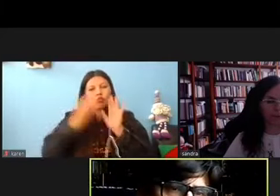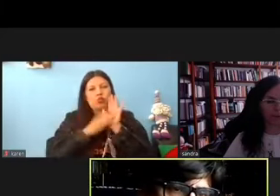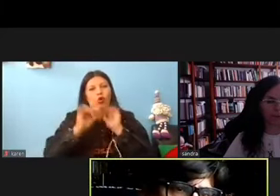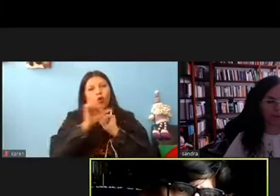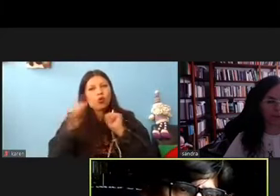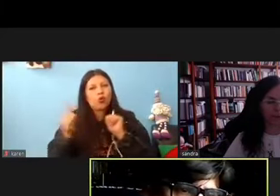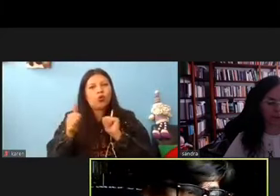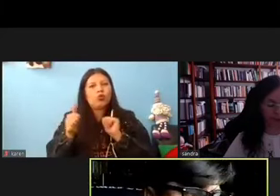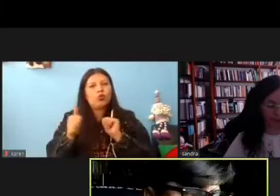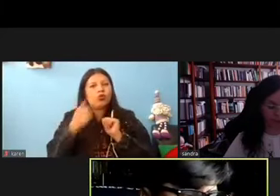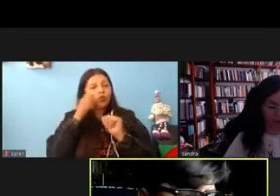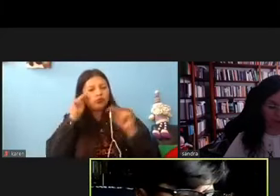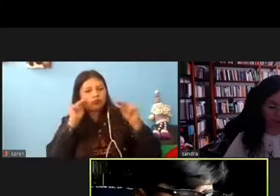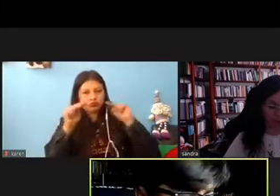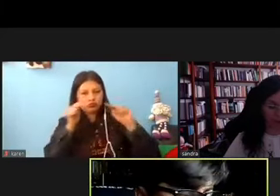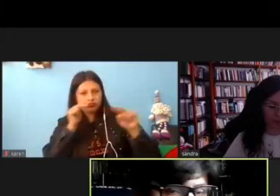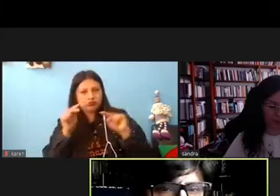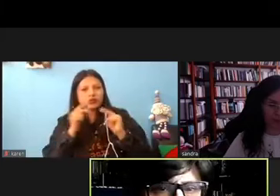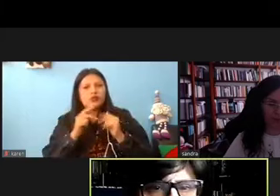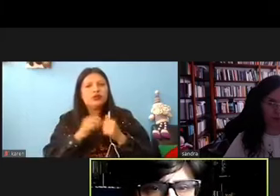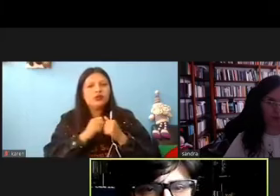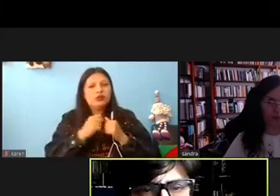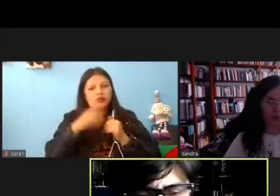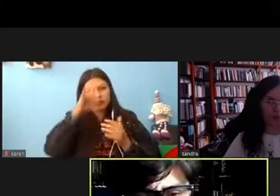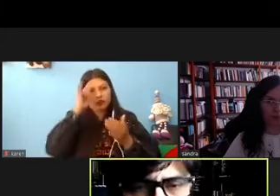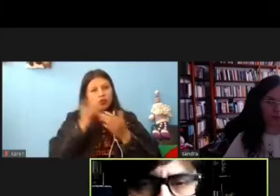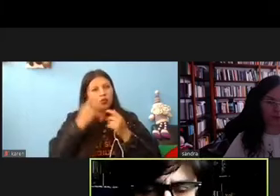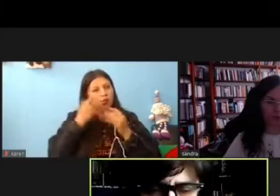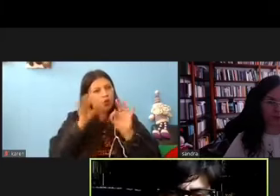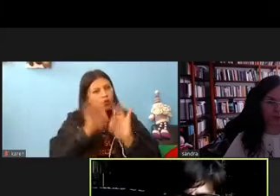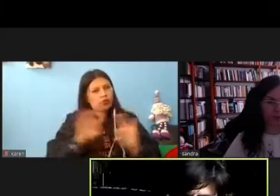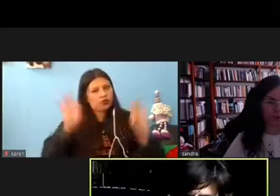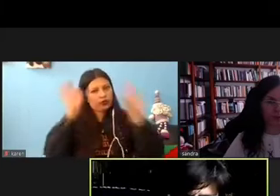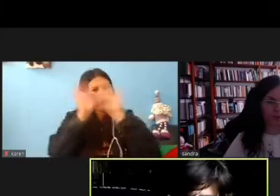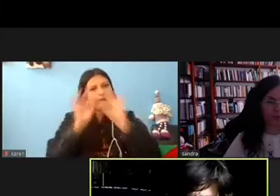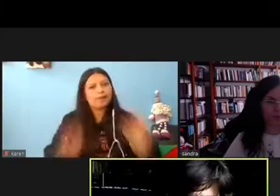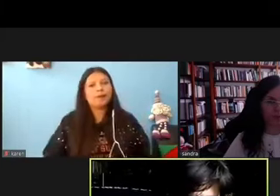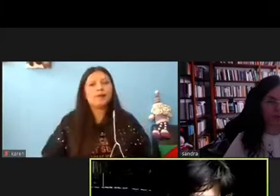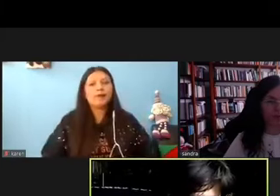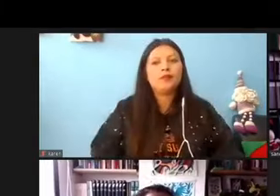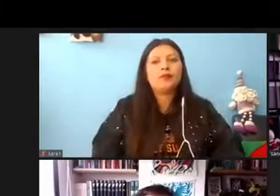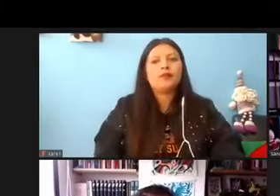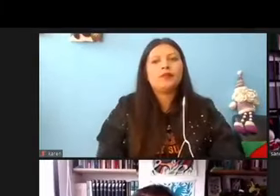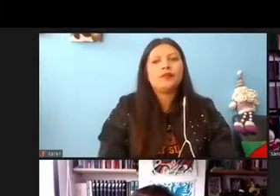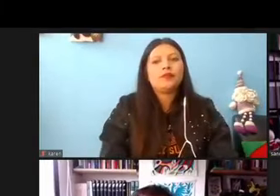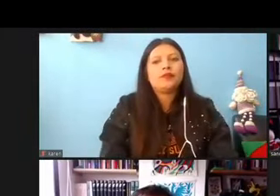tipo de miradas, creo que son fundamentales.